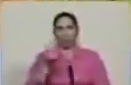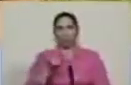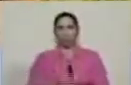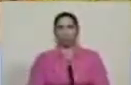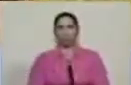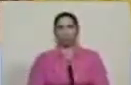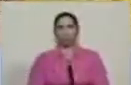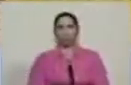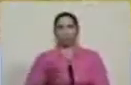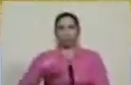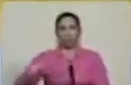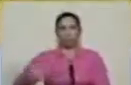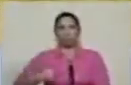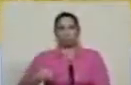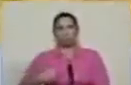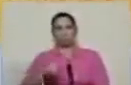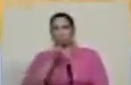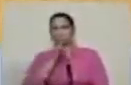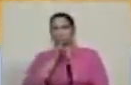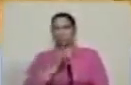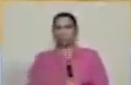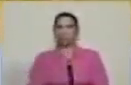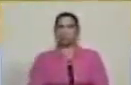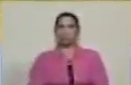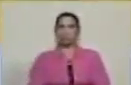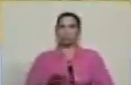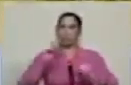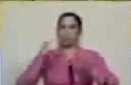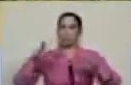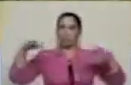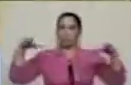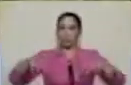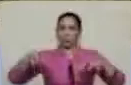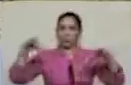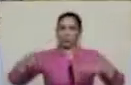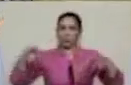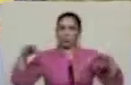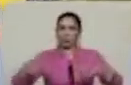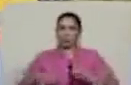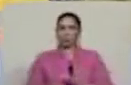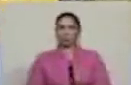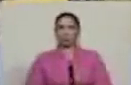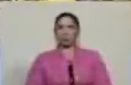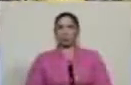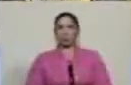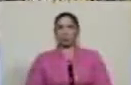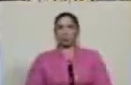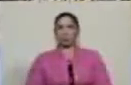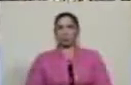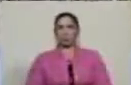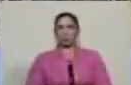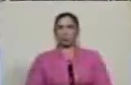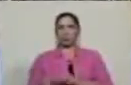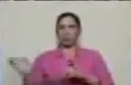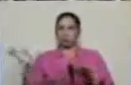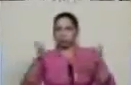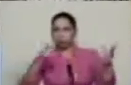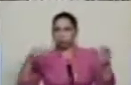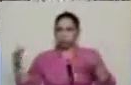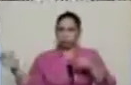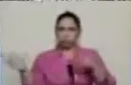También queremos aprovechar este pase para informar el tema de las lluvias. Está pasando por nuestro país la onda tropical